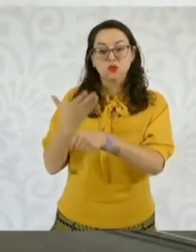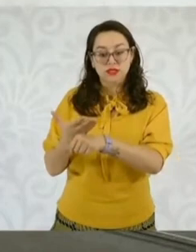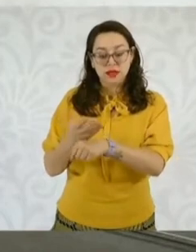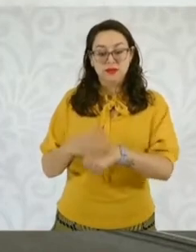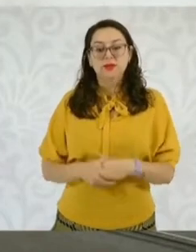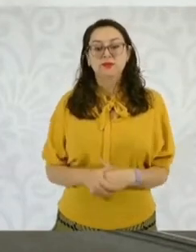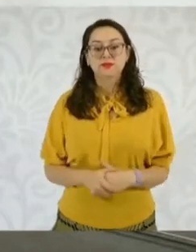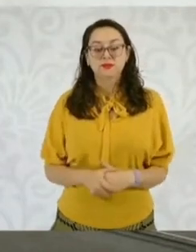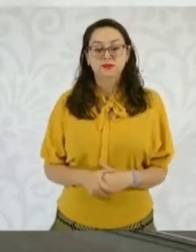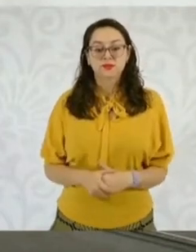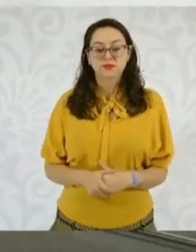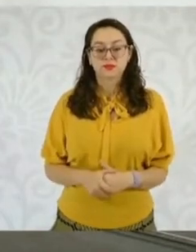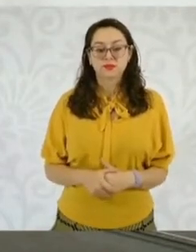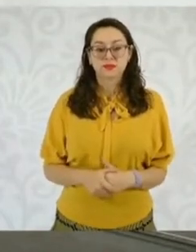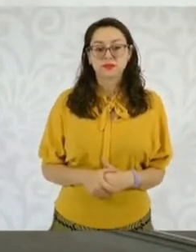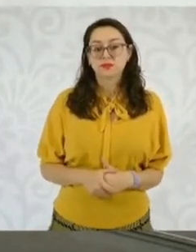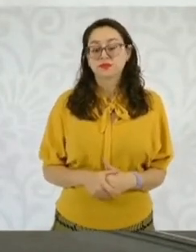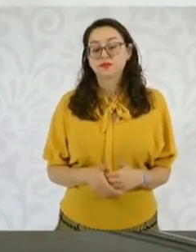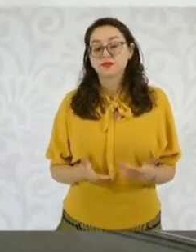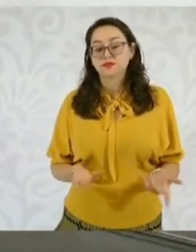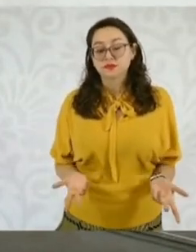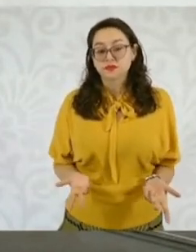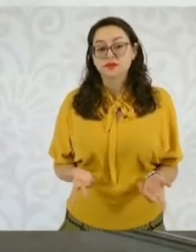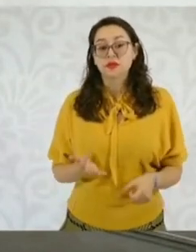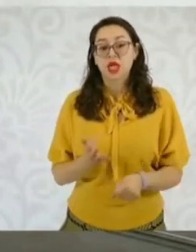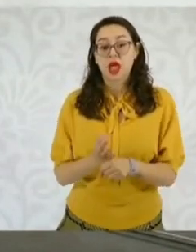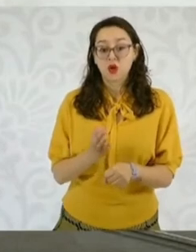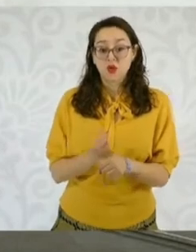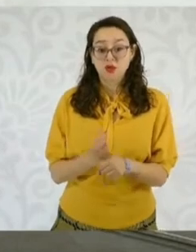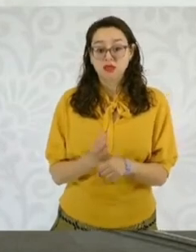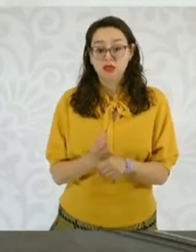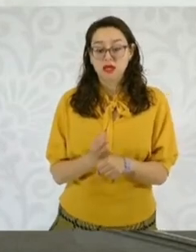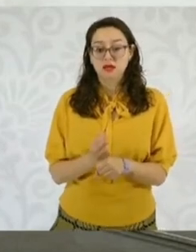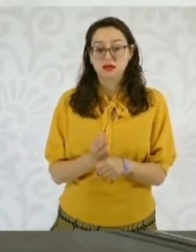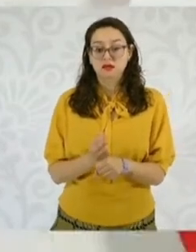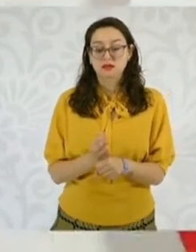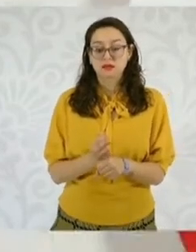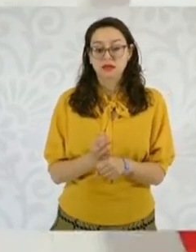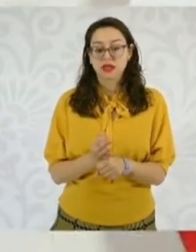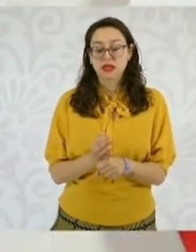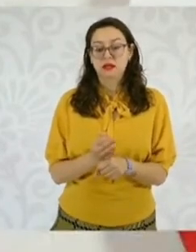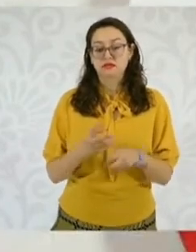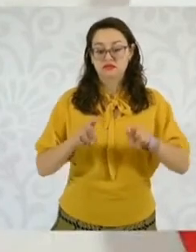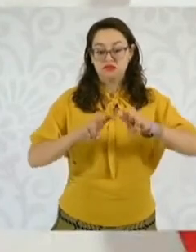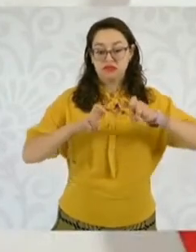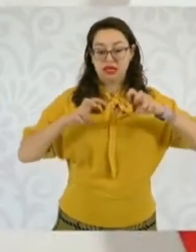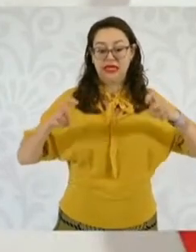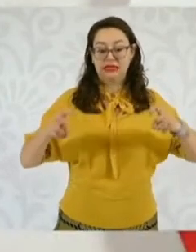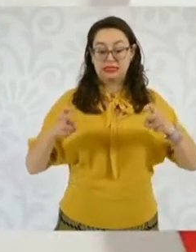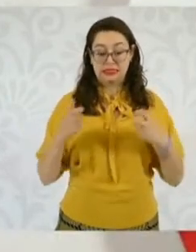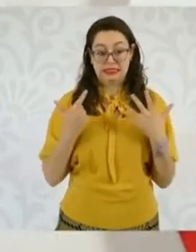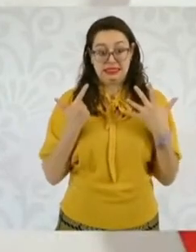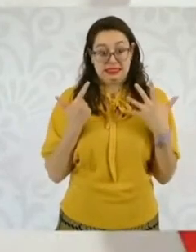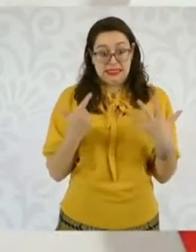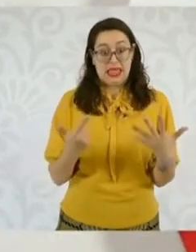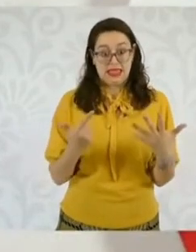Entonces, en el esquema actual, digamos, estaban permitidos hasta 7 comisionados y